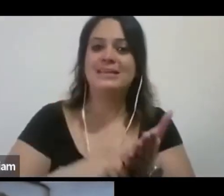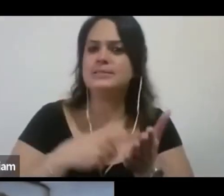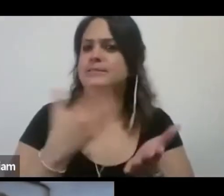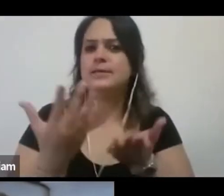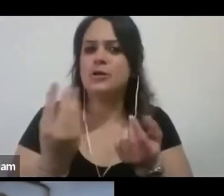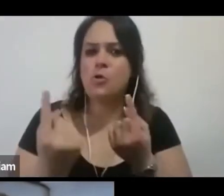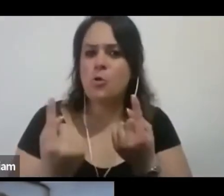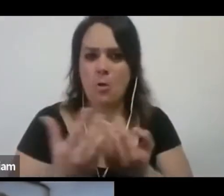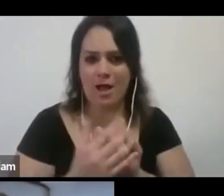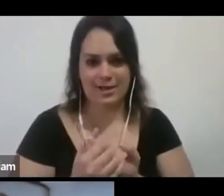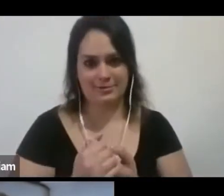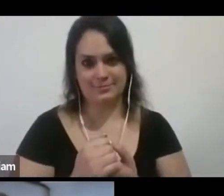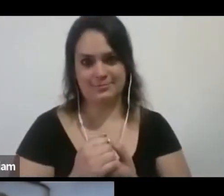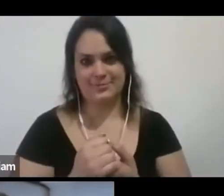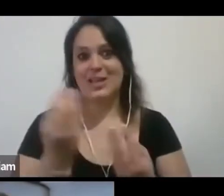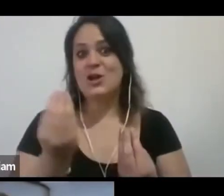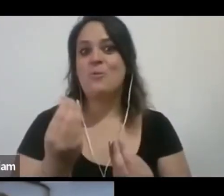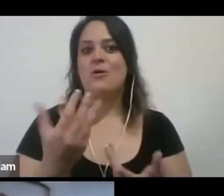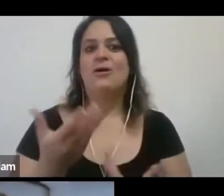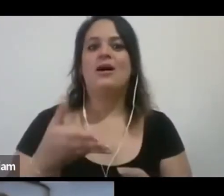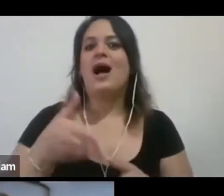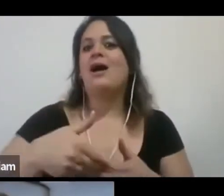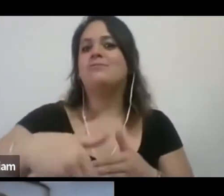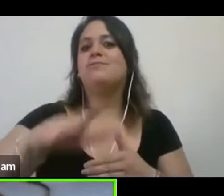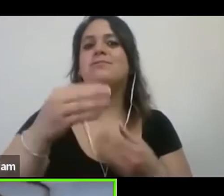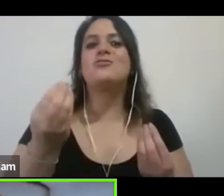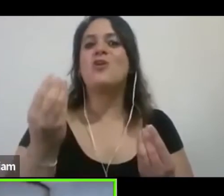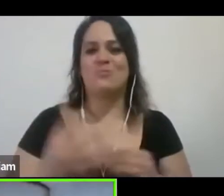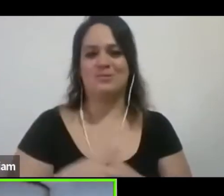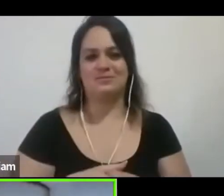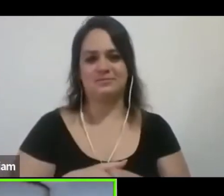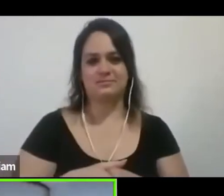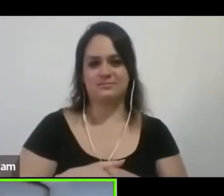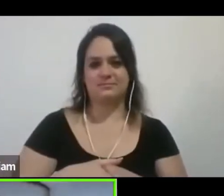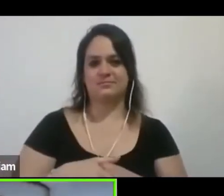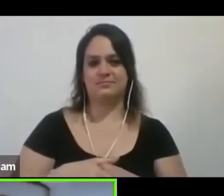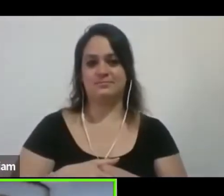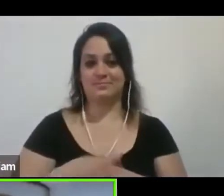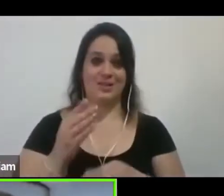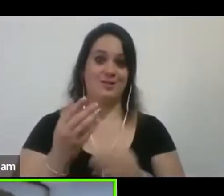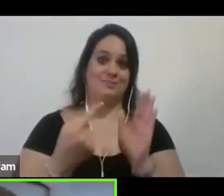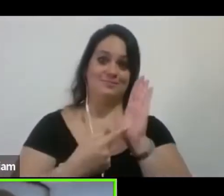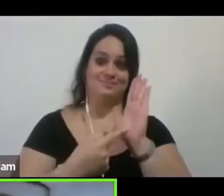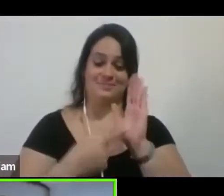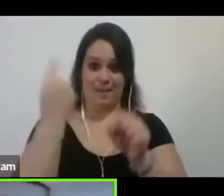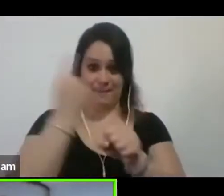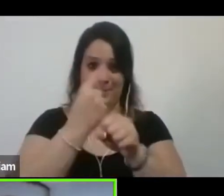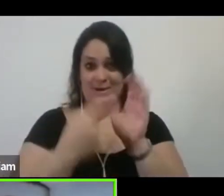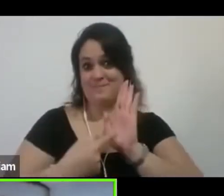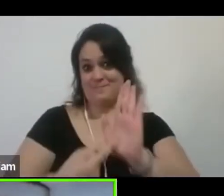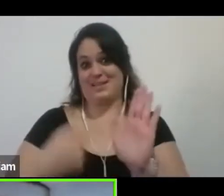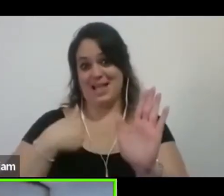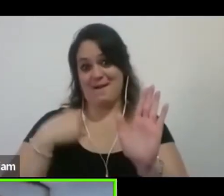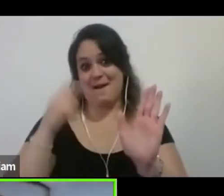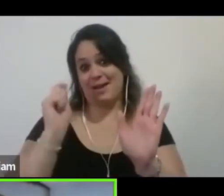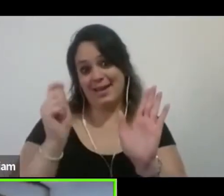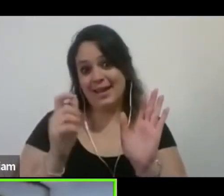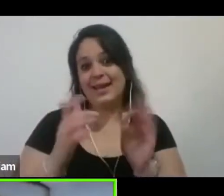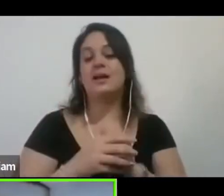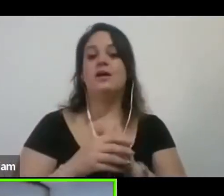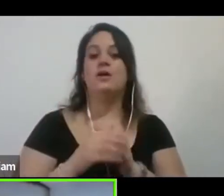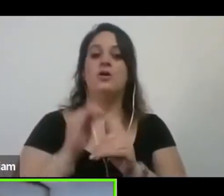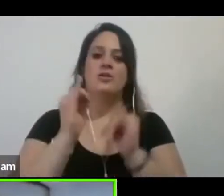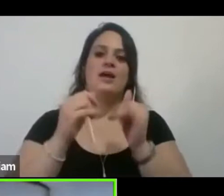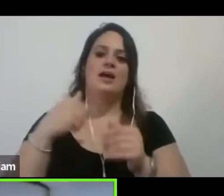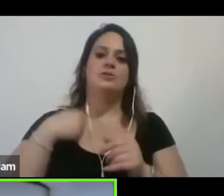camino y cómo estás ahora? Bueno, primero me voy a presentar y voy a contarles un poquito de